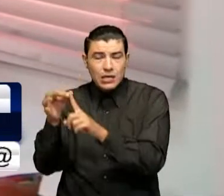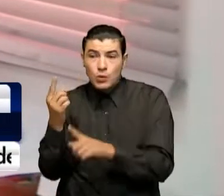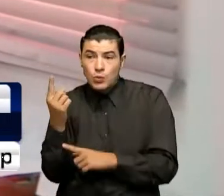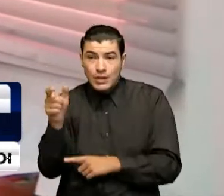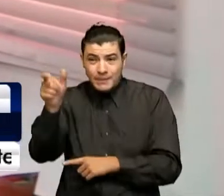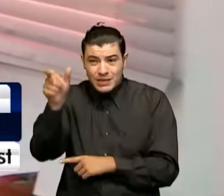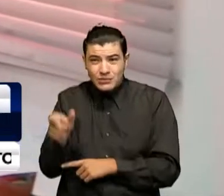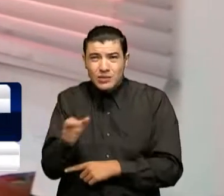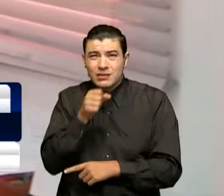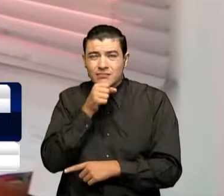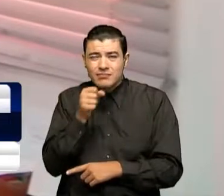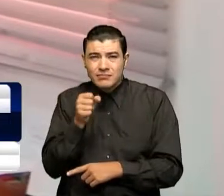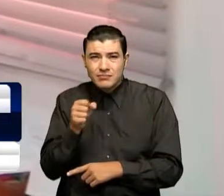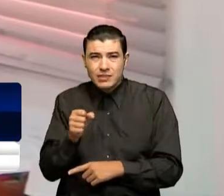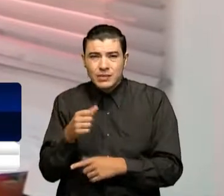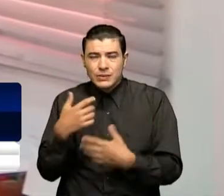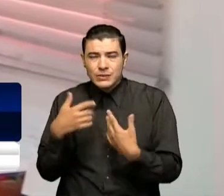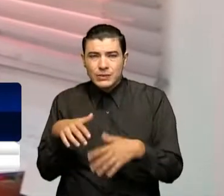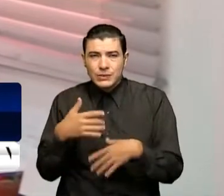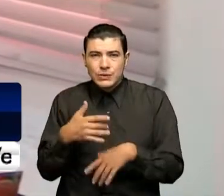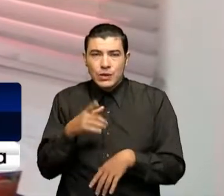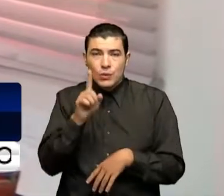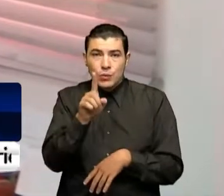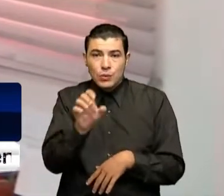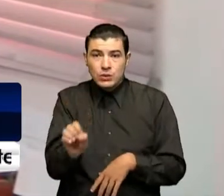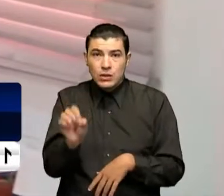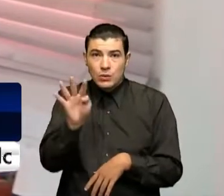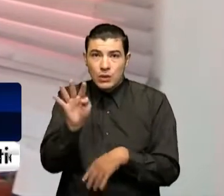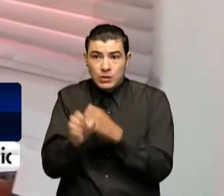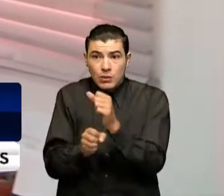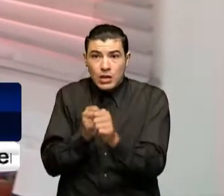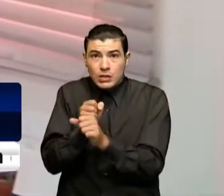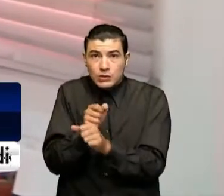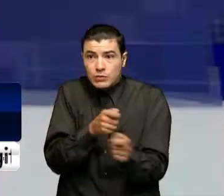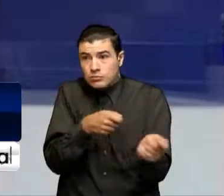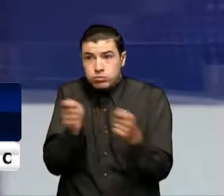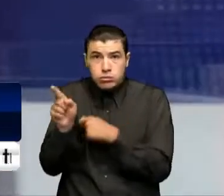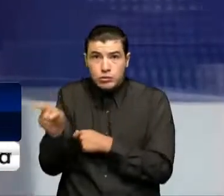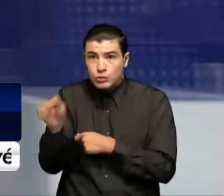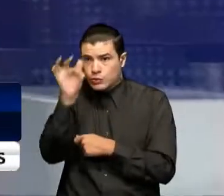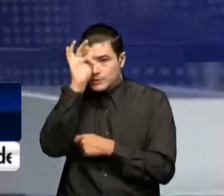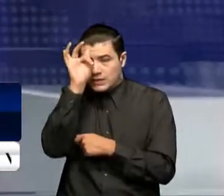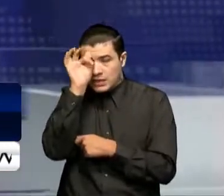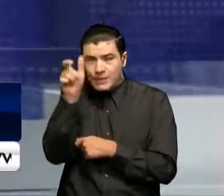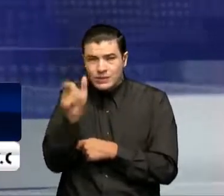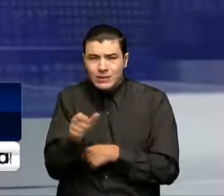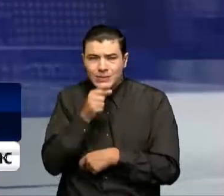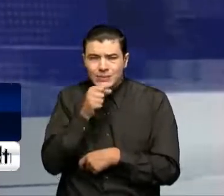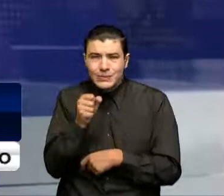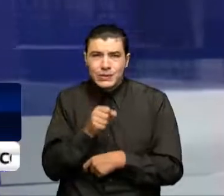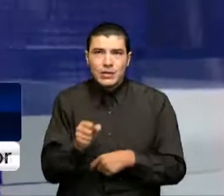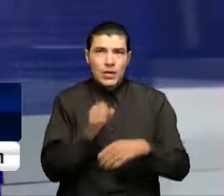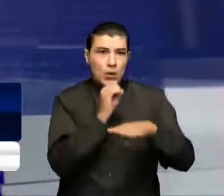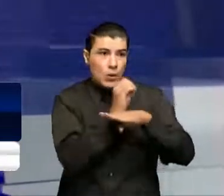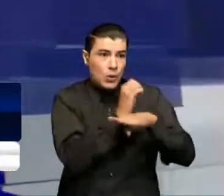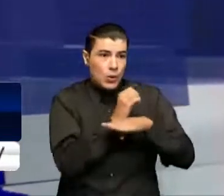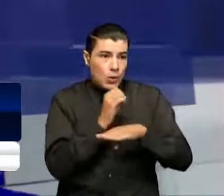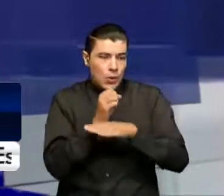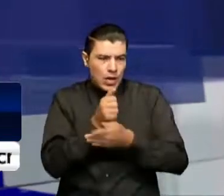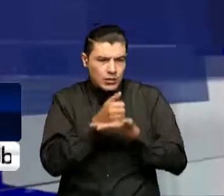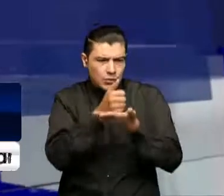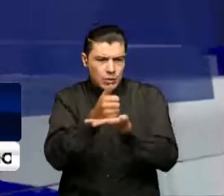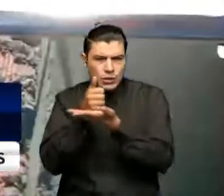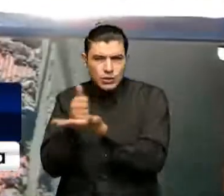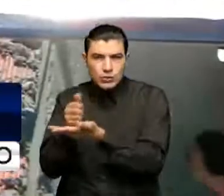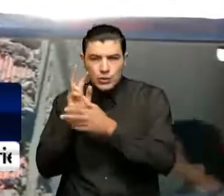de la tercera edad herida 104 años que fue trasladada a la clínica comuneros organismos de socorro realizan barridos en varios barrios